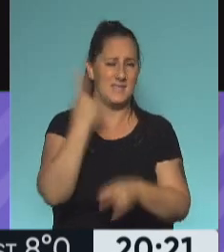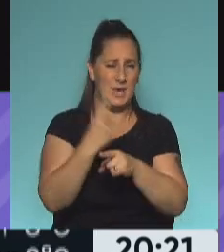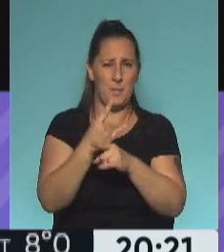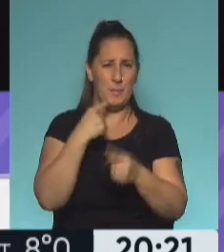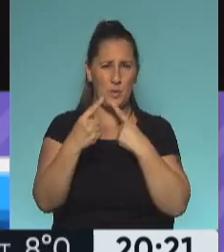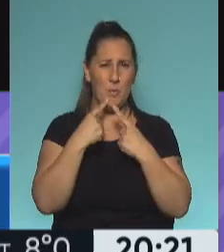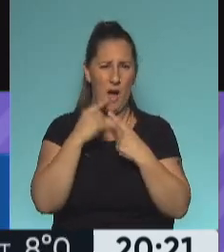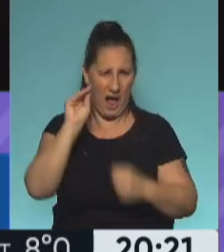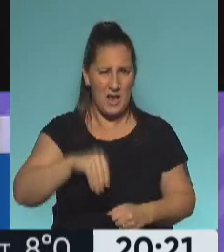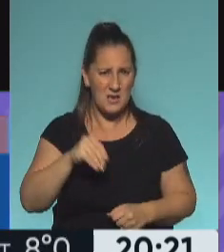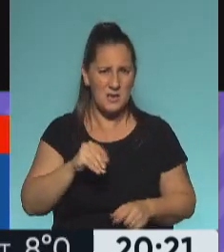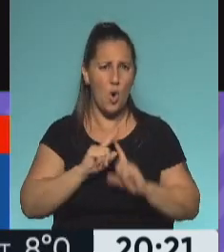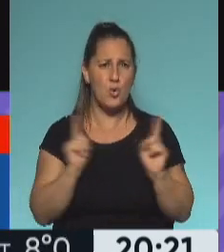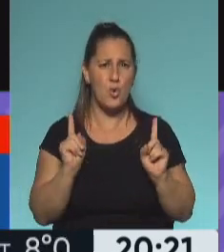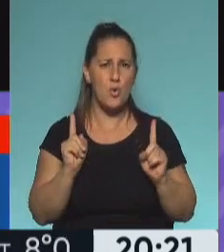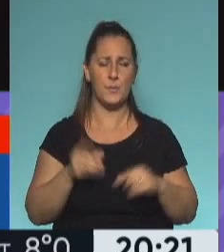¿Son suficientes?